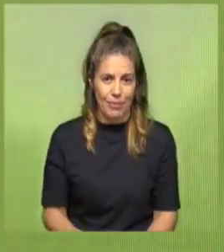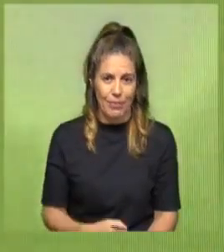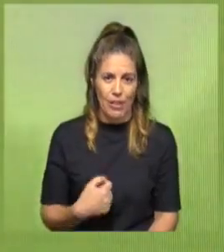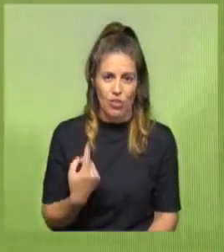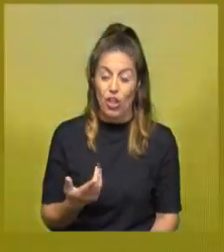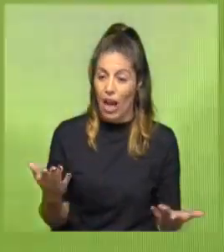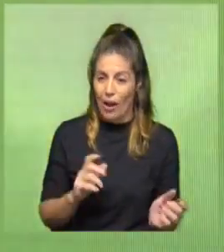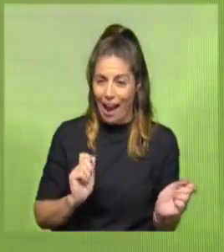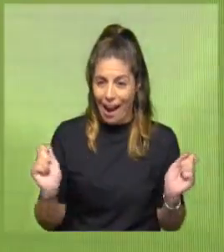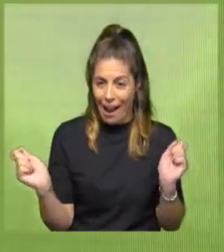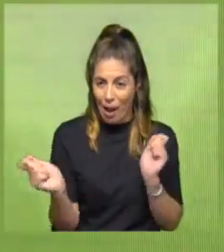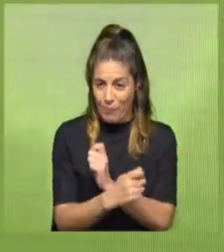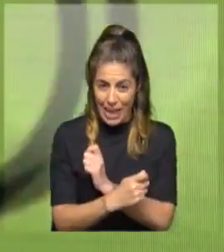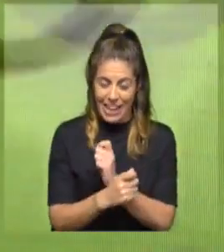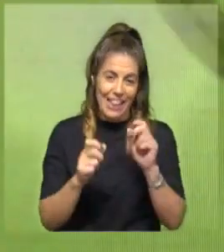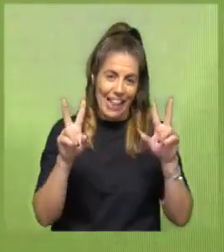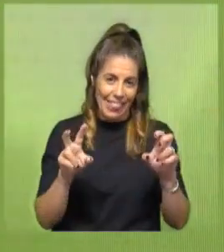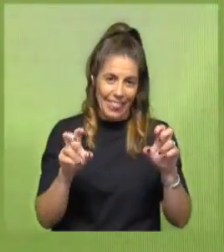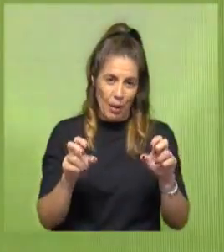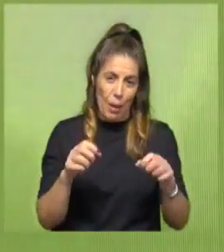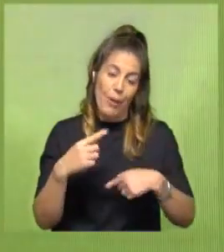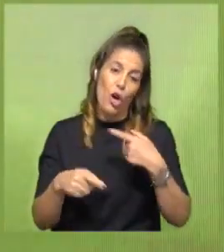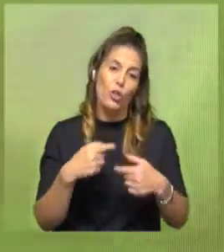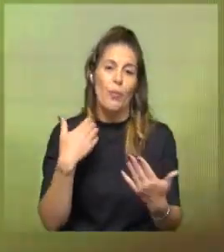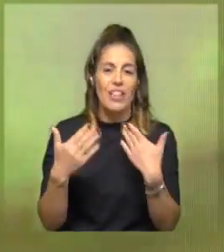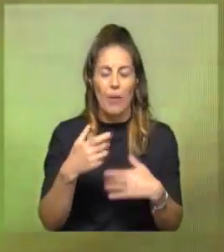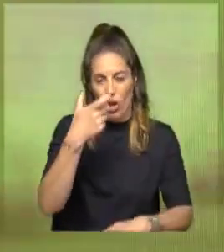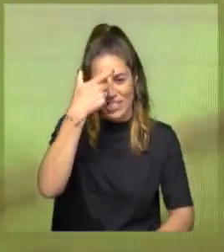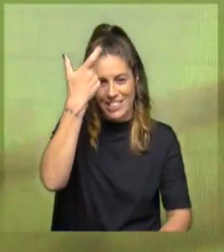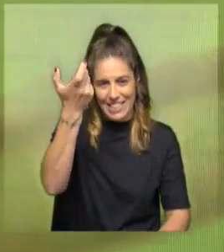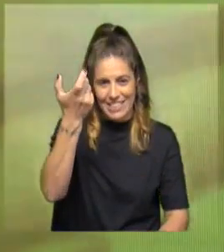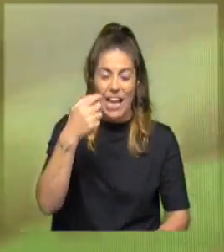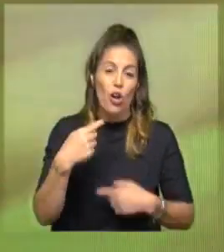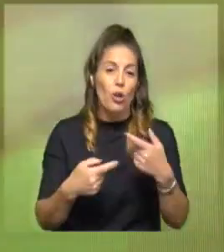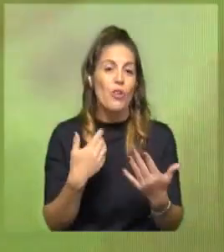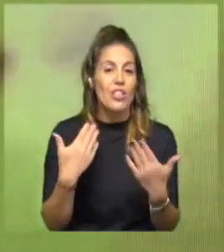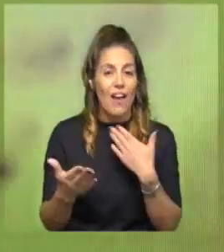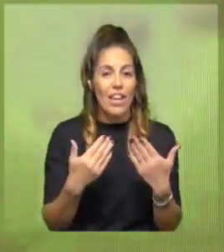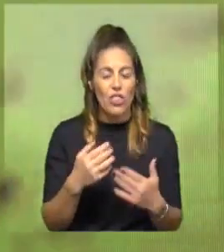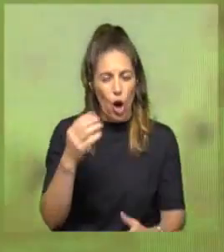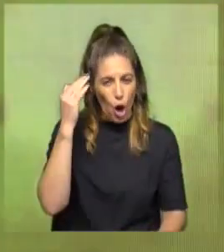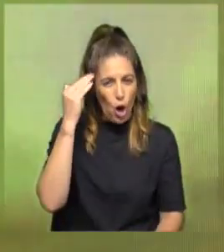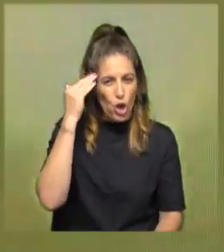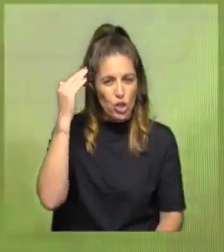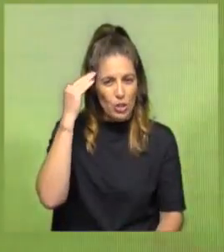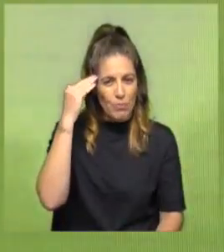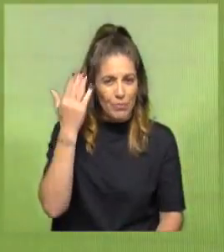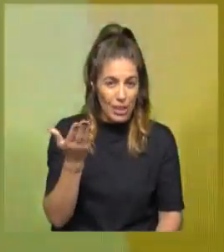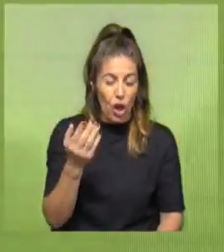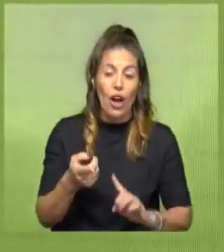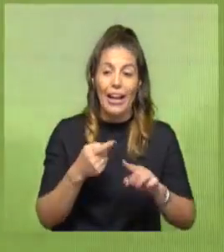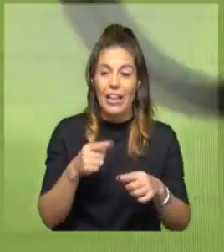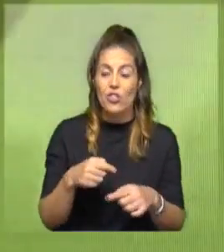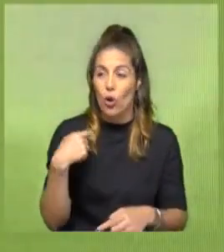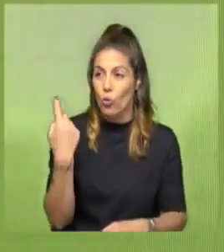nosotros vamos a cambiar totalmente de tema, pero por supuesto seguimos hablando de ciencia y seguimos hablando de conocimiento que tiene que ver con